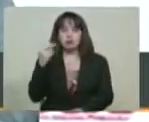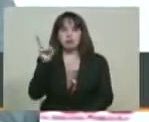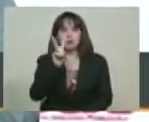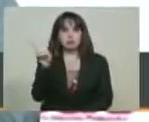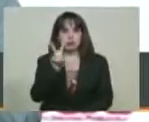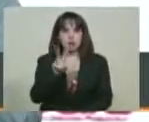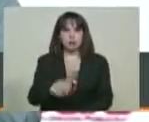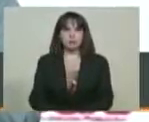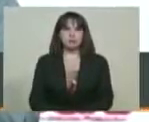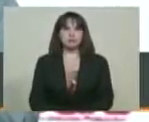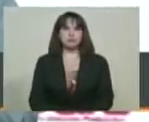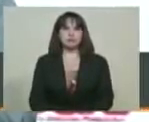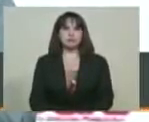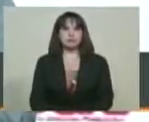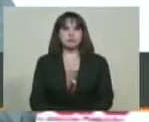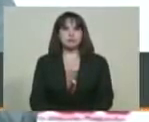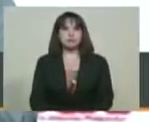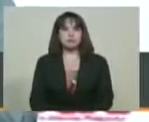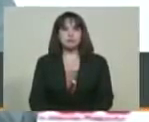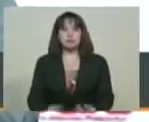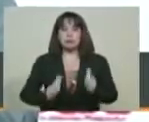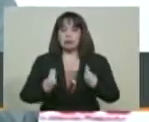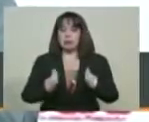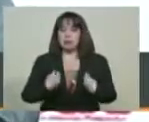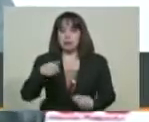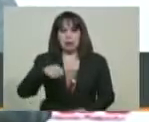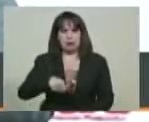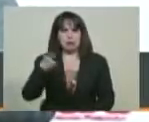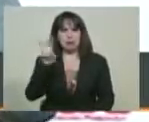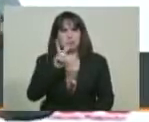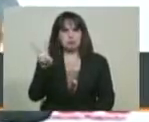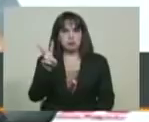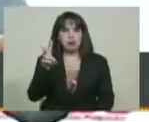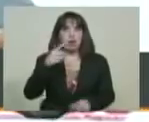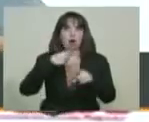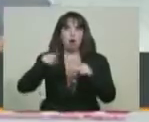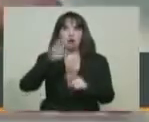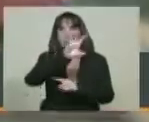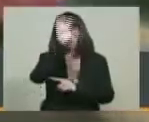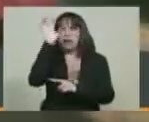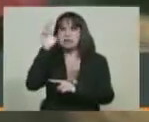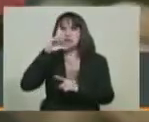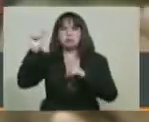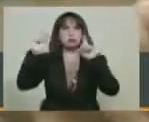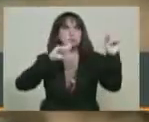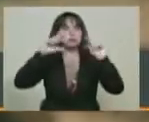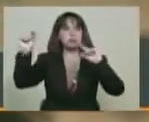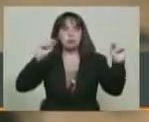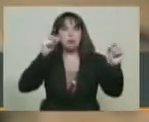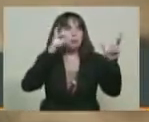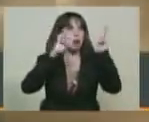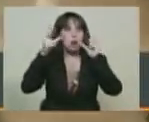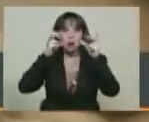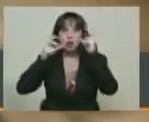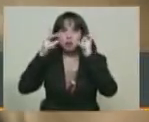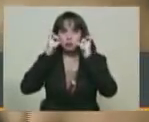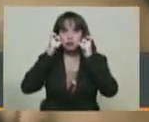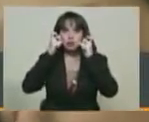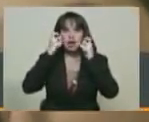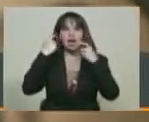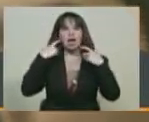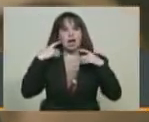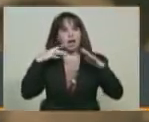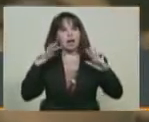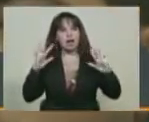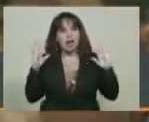Venezuela, que vive en Venezuela, y a la juventud que nos escucha, que vive en el exterior. También nos escuchan mucho. Los